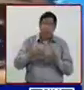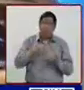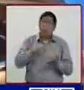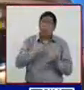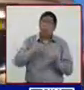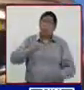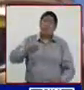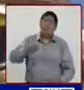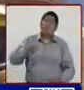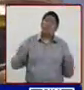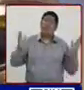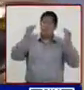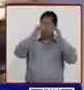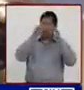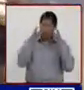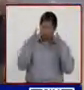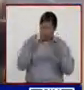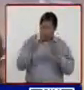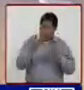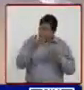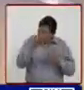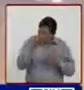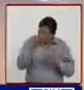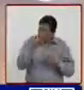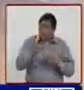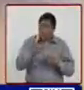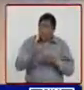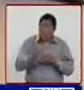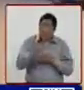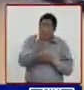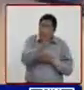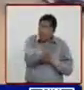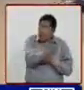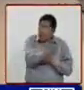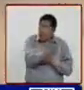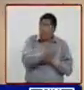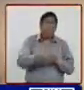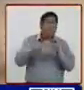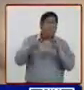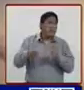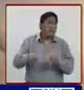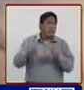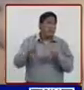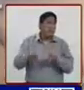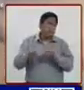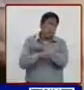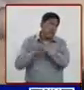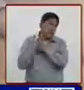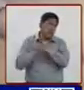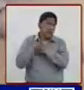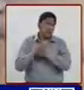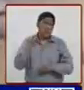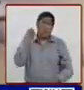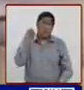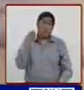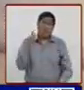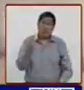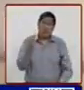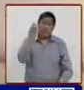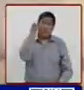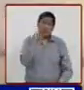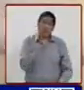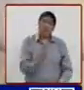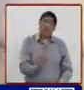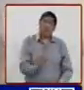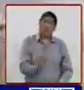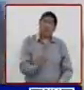¿Ve usted? Claramente usted puede decir, en plena esquina y unos pasos más adelante, personas que están siendo atracadas, dos atracos al mismo